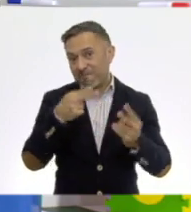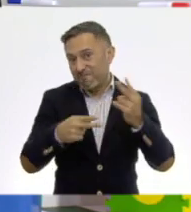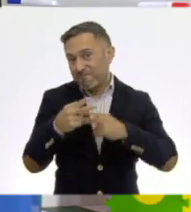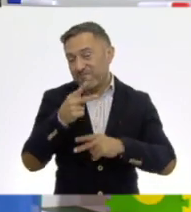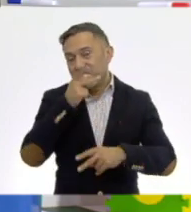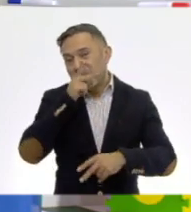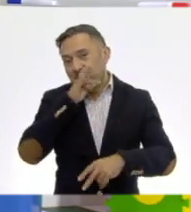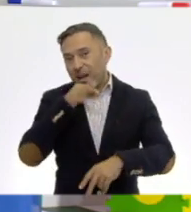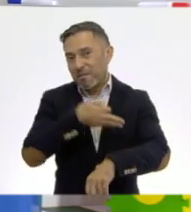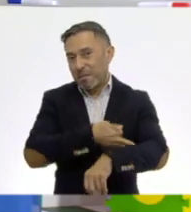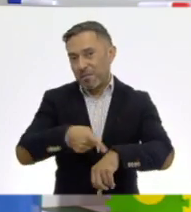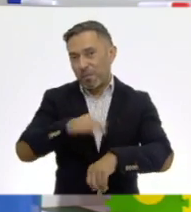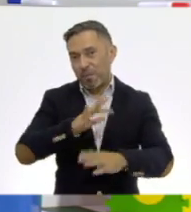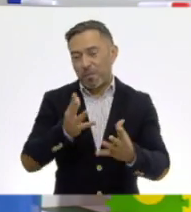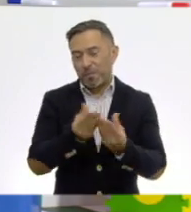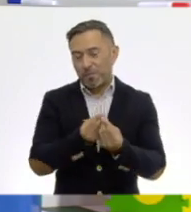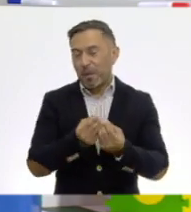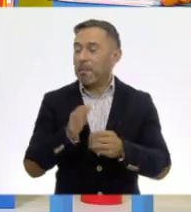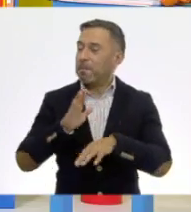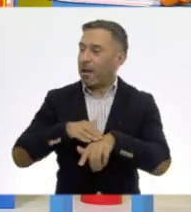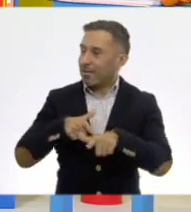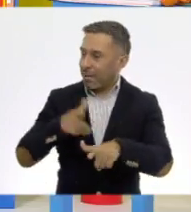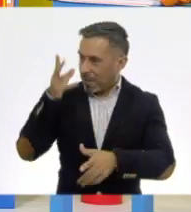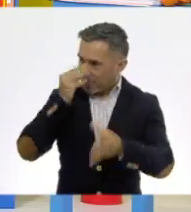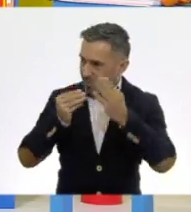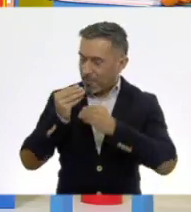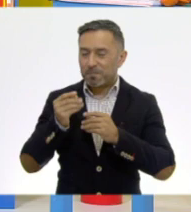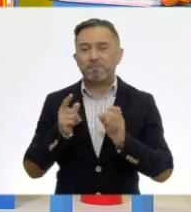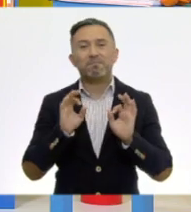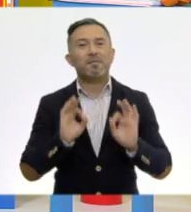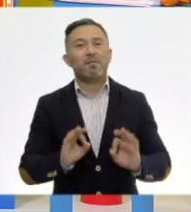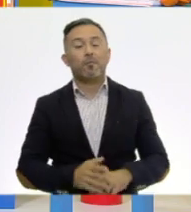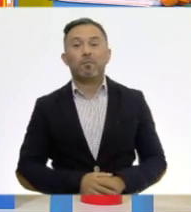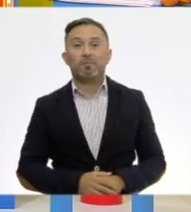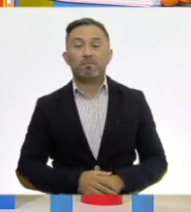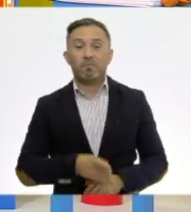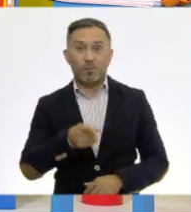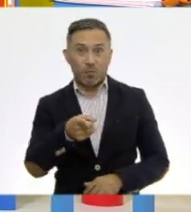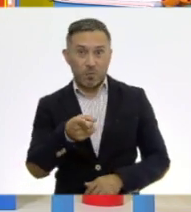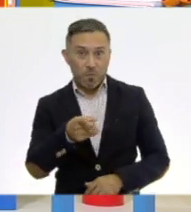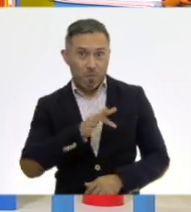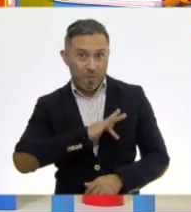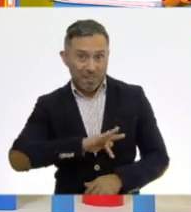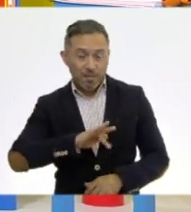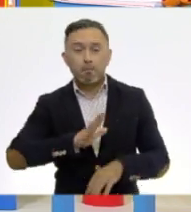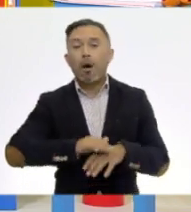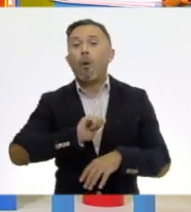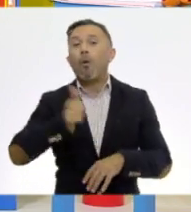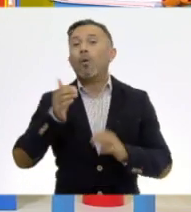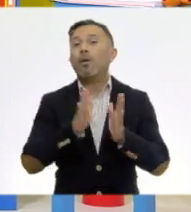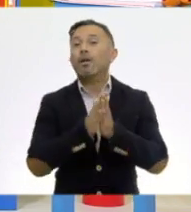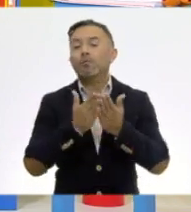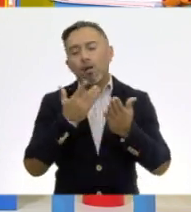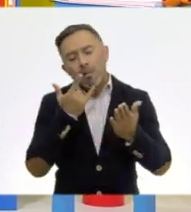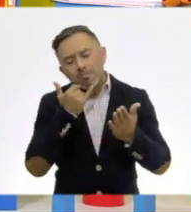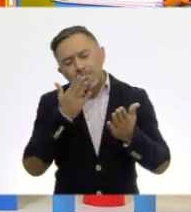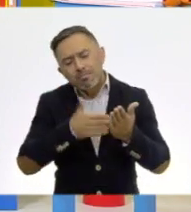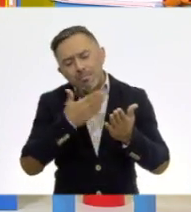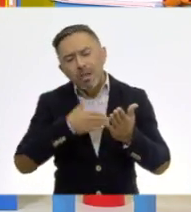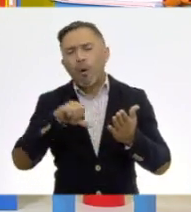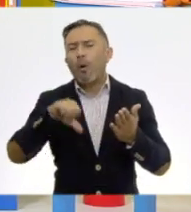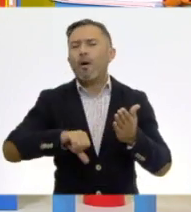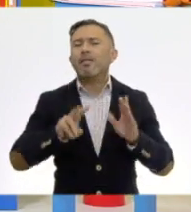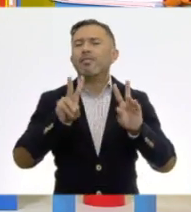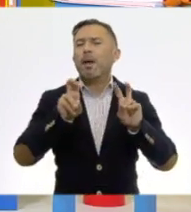Oscar. Bueno, seguiremos aprendiendo más. Perfecto. Ahora, si te es posible, consulta otros libros y comenta el tema de hoy con tu familia.